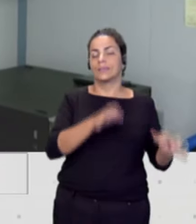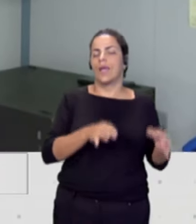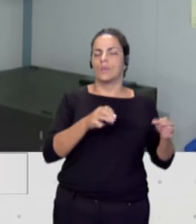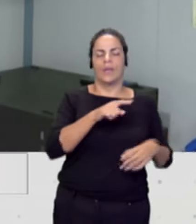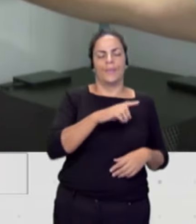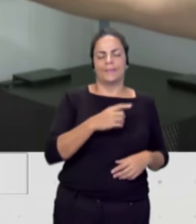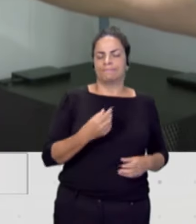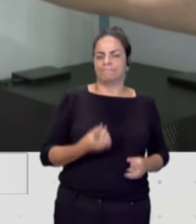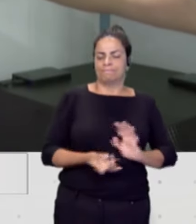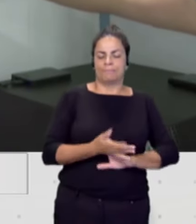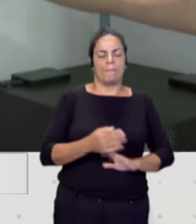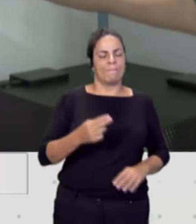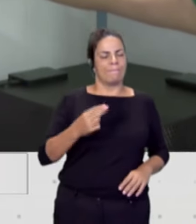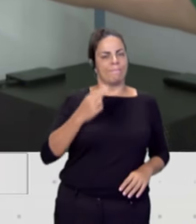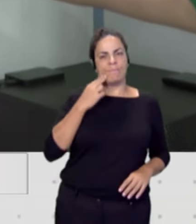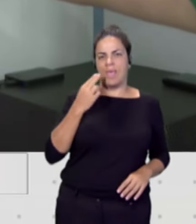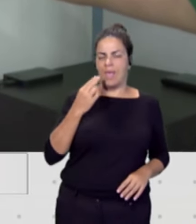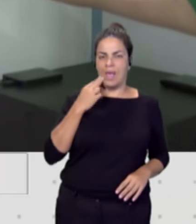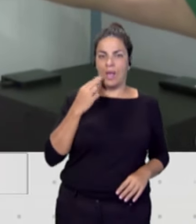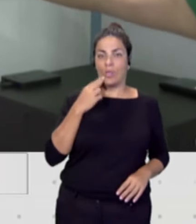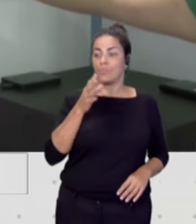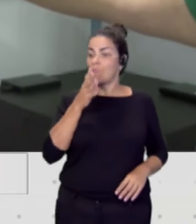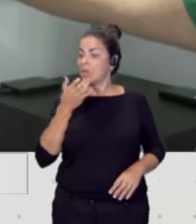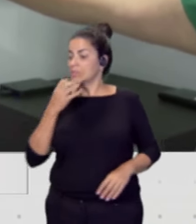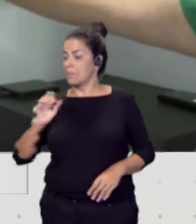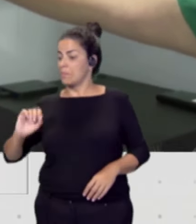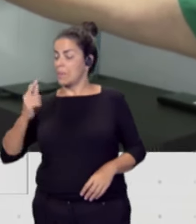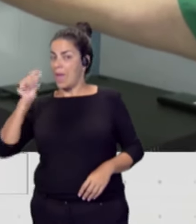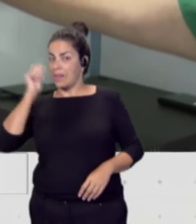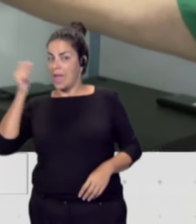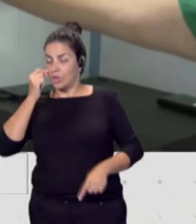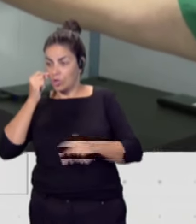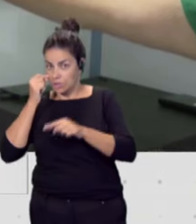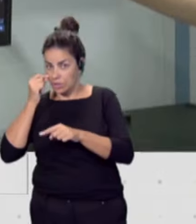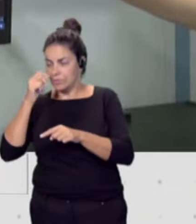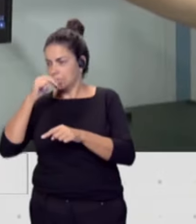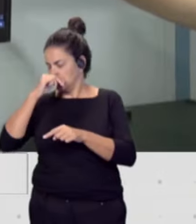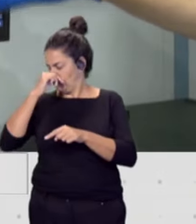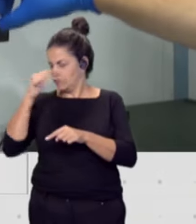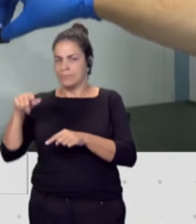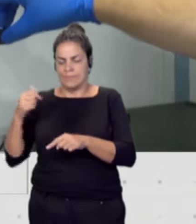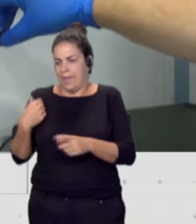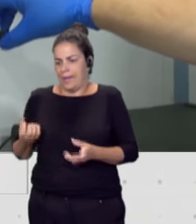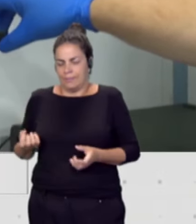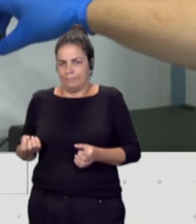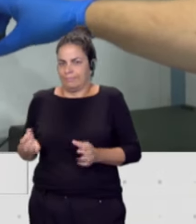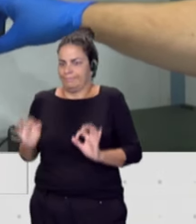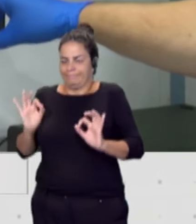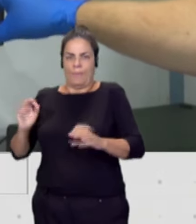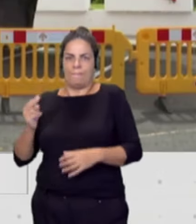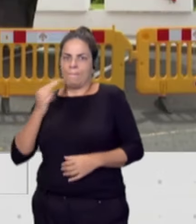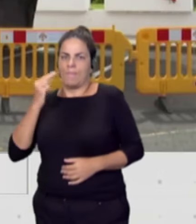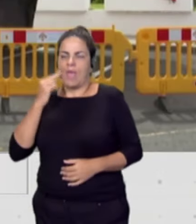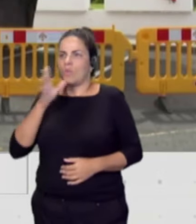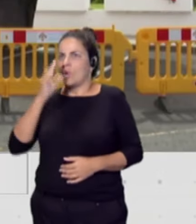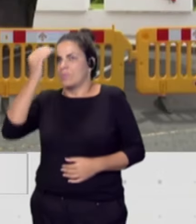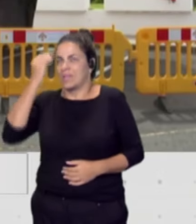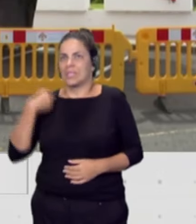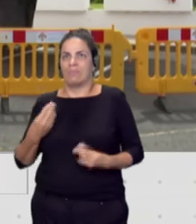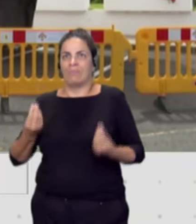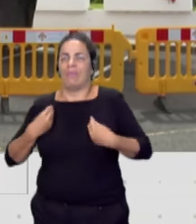¿no? Si en el primer diagnóstico ya aparecen miedos, ¿no?, por amenaza a tu propia vida, ¿no?,